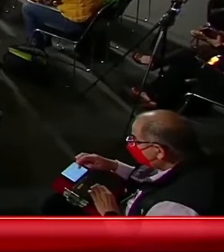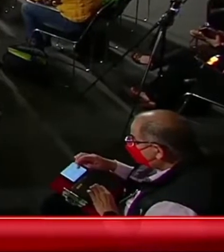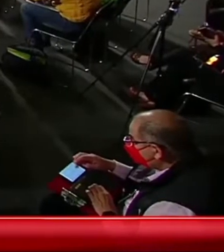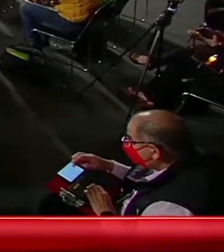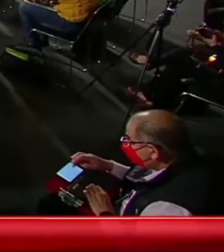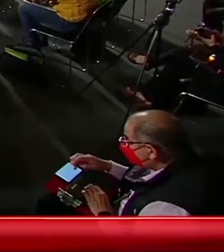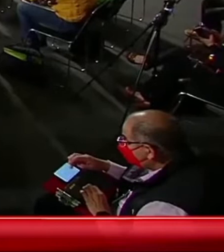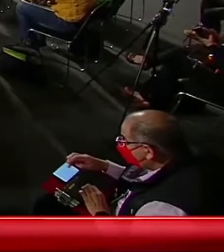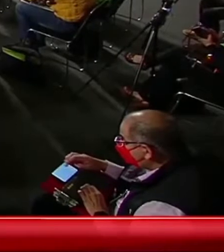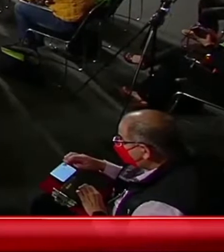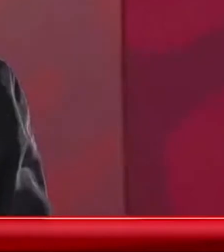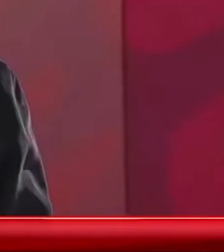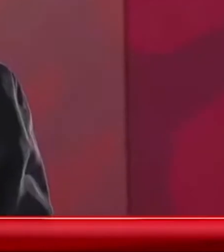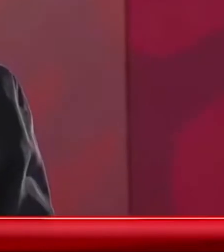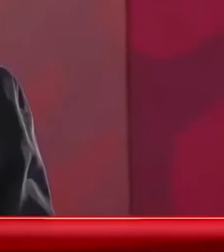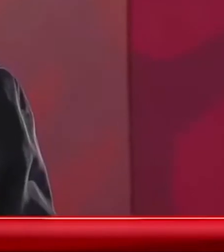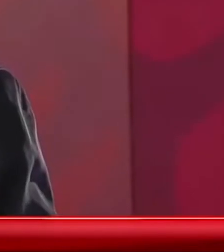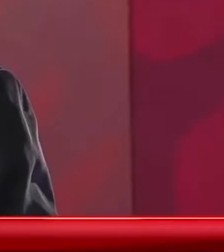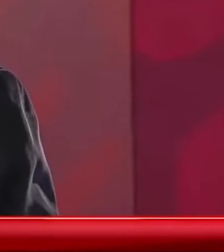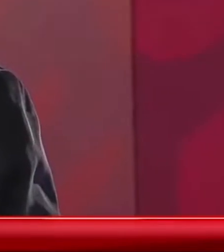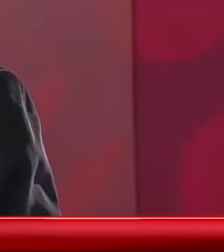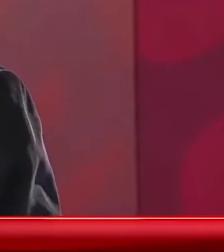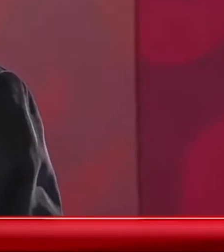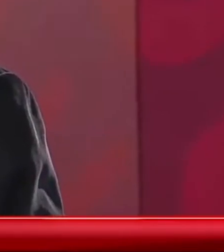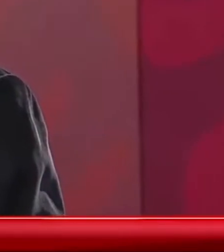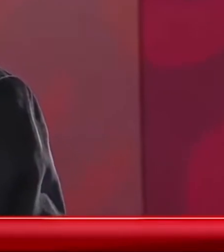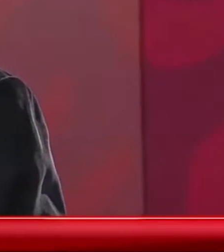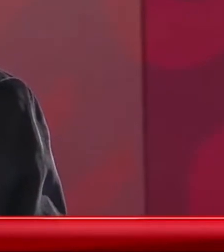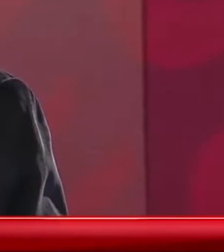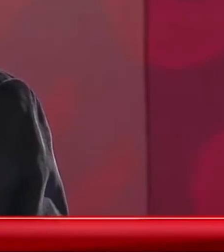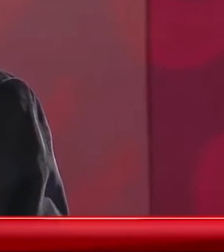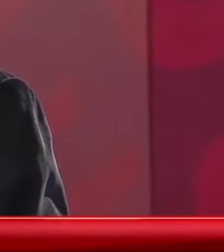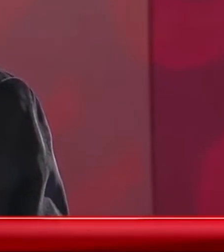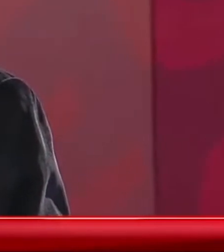de administración de las AFORES,